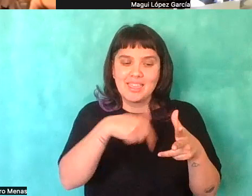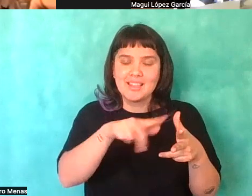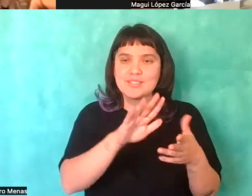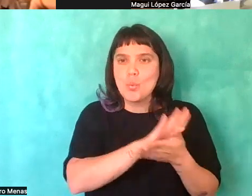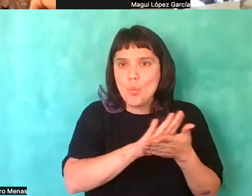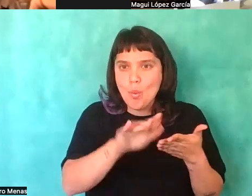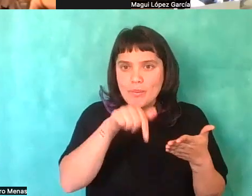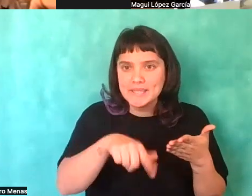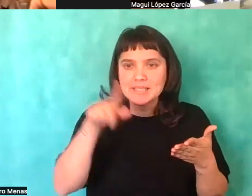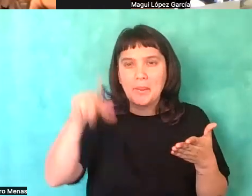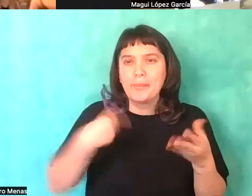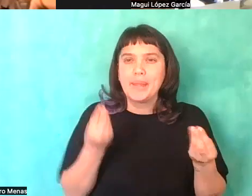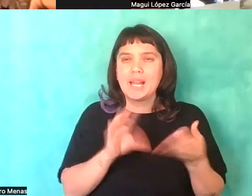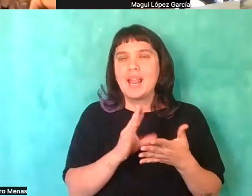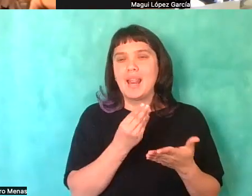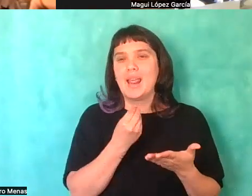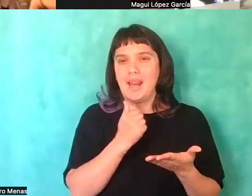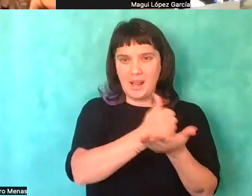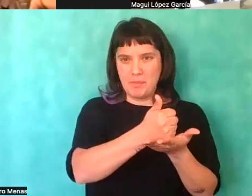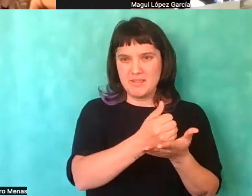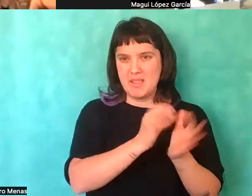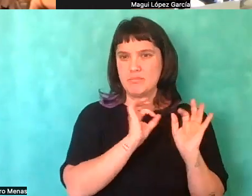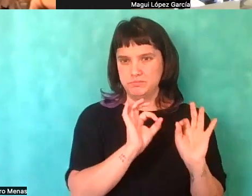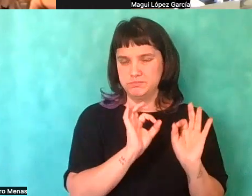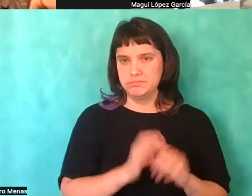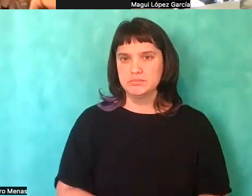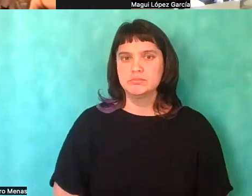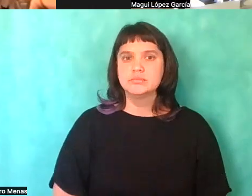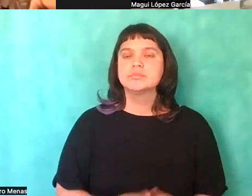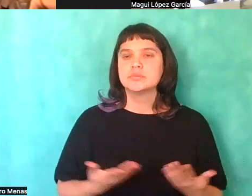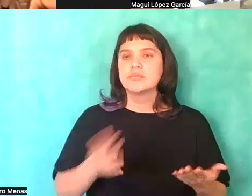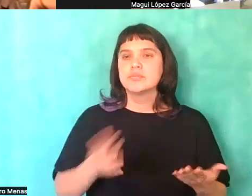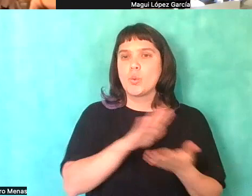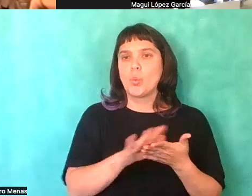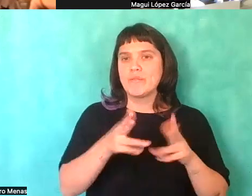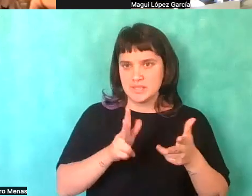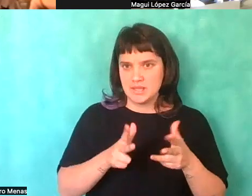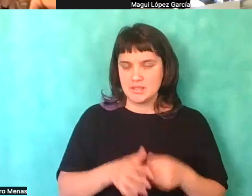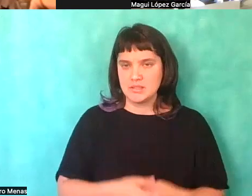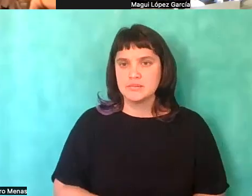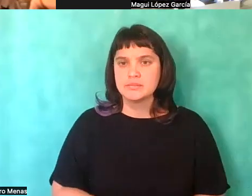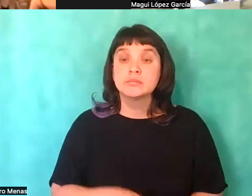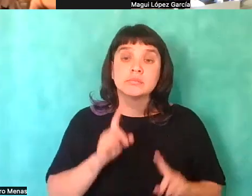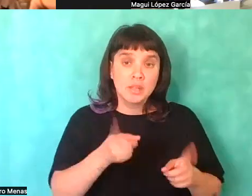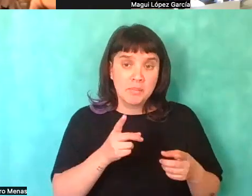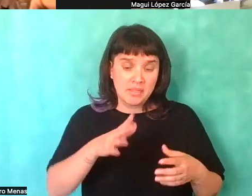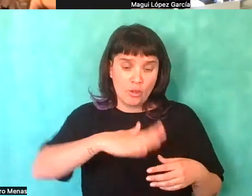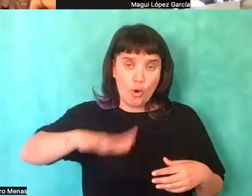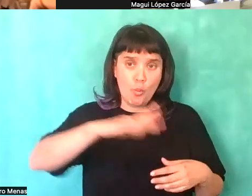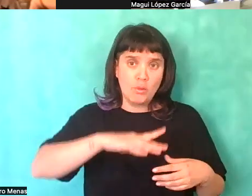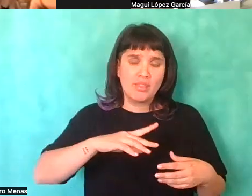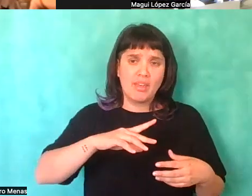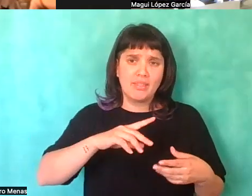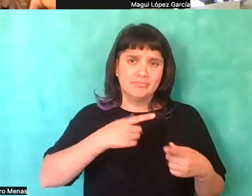más representadas, ¿sí? Entonces aparecen estas nuevas señas. ¿Y qué pasó? También hubo una discusión en la comunidad, es como, bueno, pero no podés crear